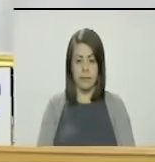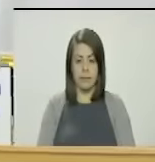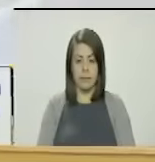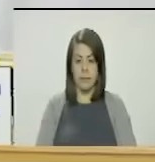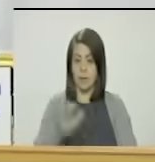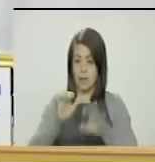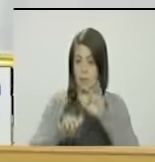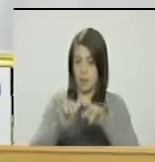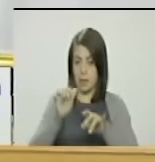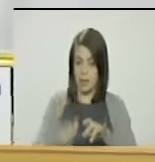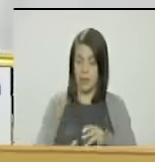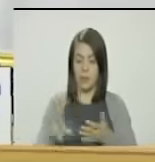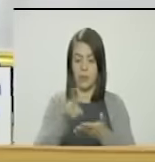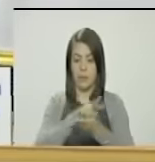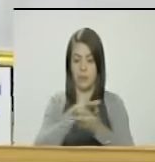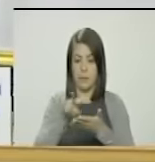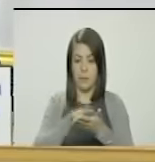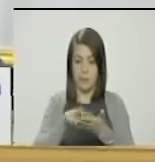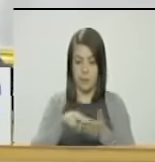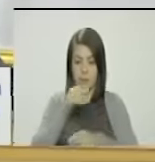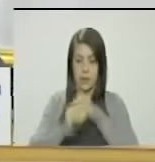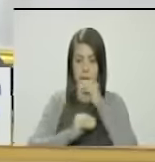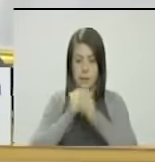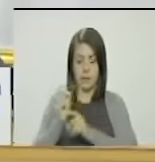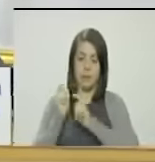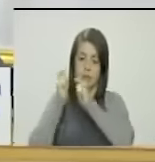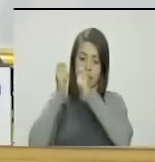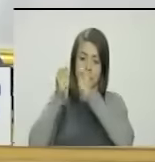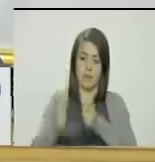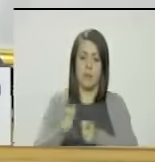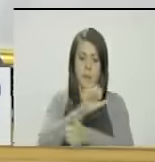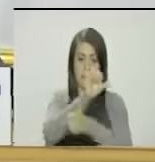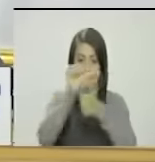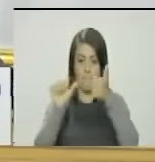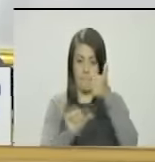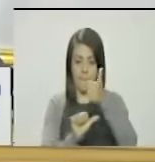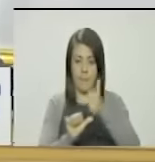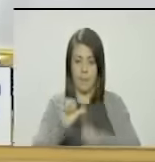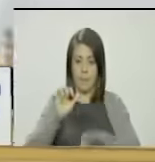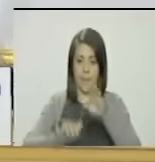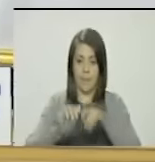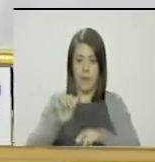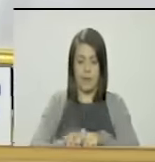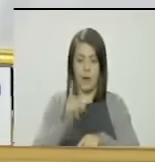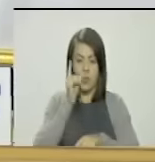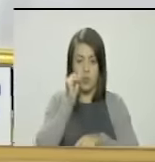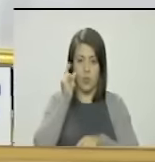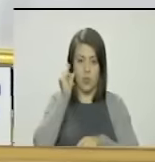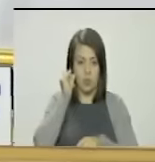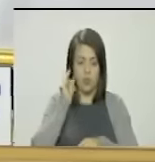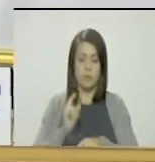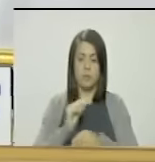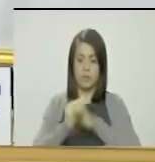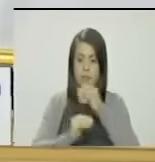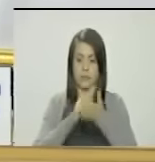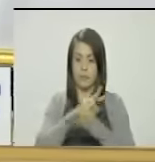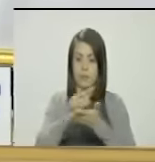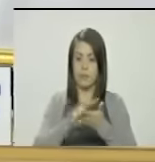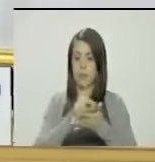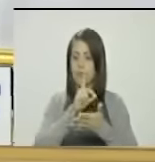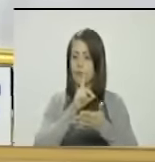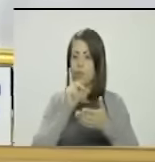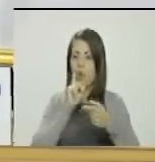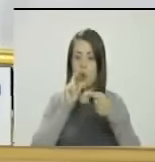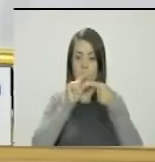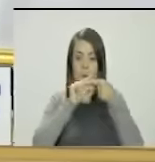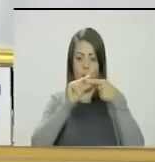Ciudadano secretario accidental, a los efectos de la designación de la subsecretaria o el subsecretario, sírvase dar lectura a